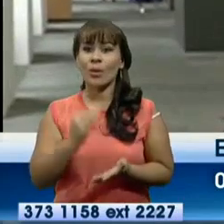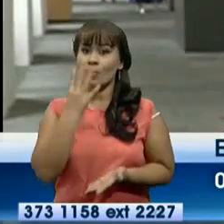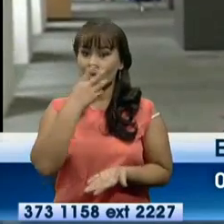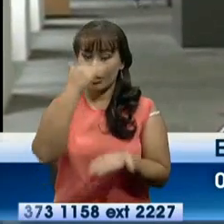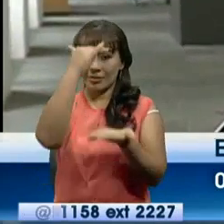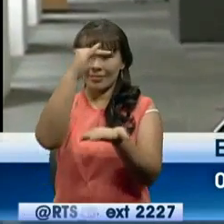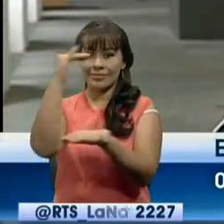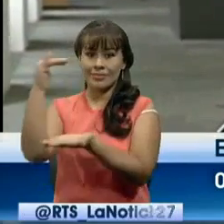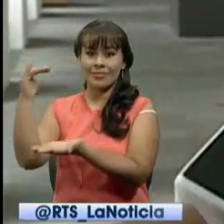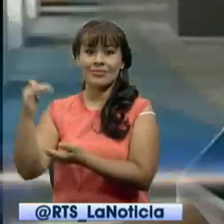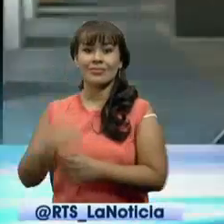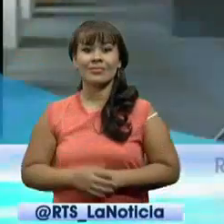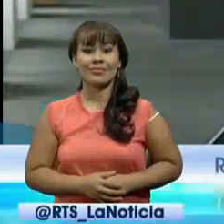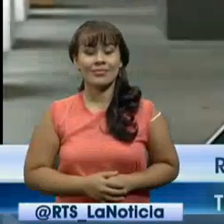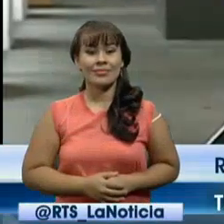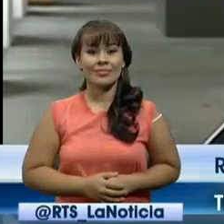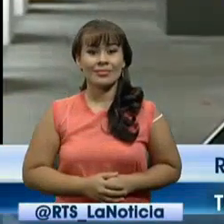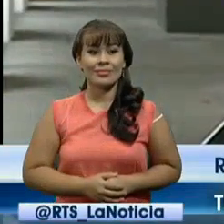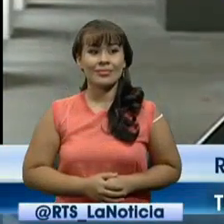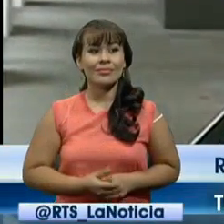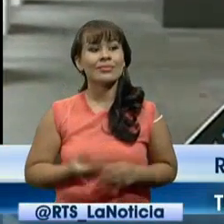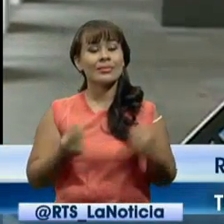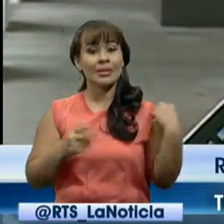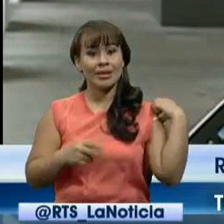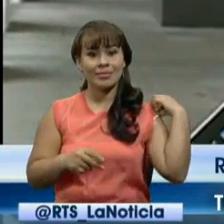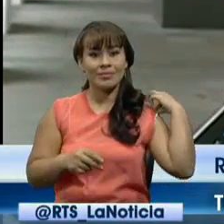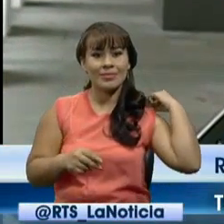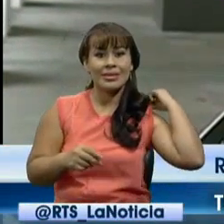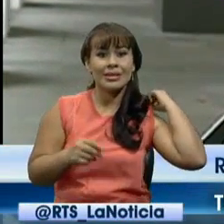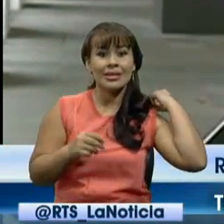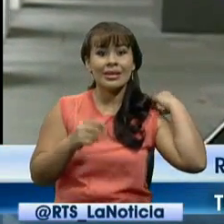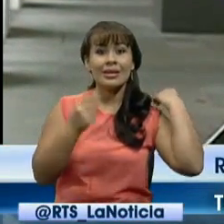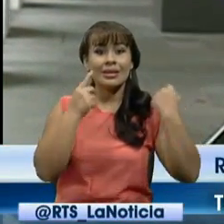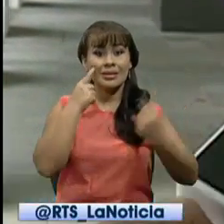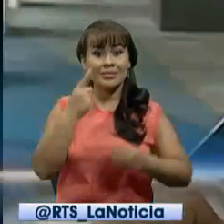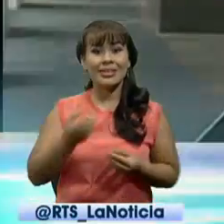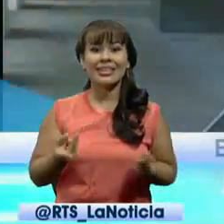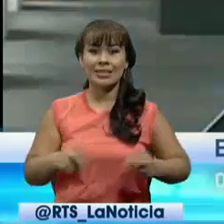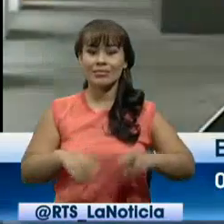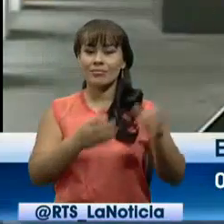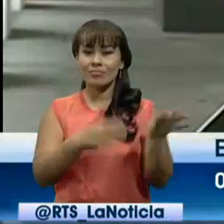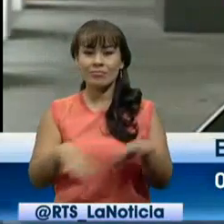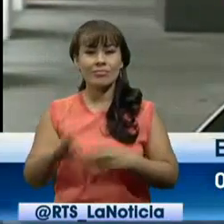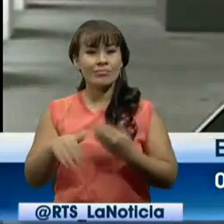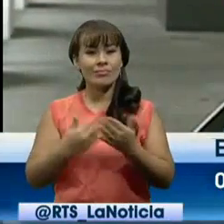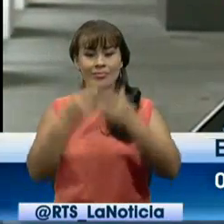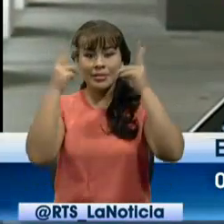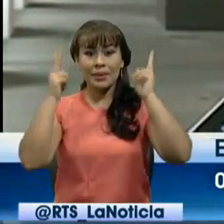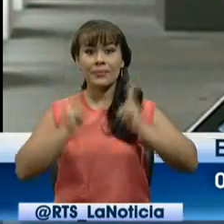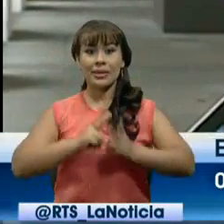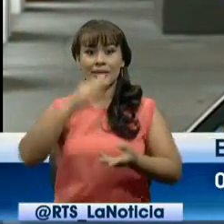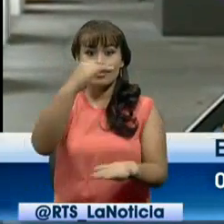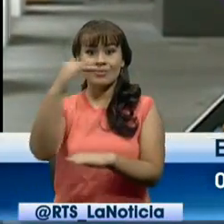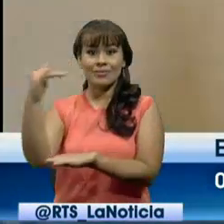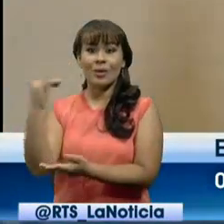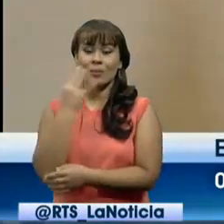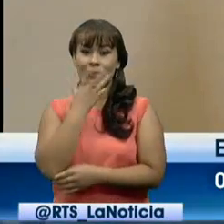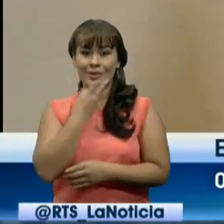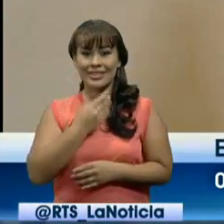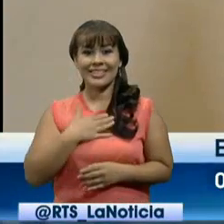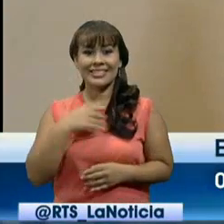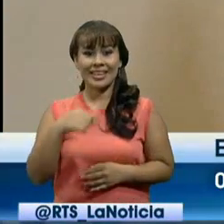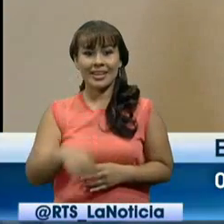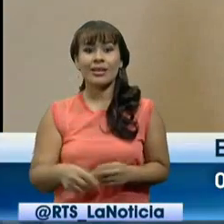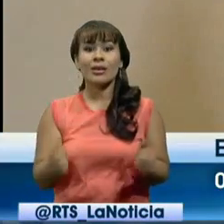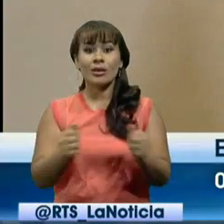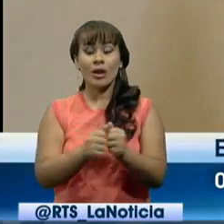bonitas, las vírgenes, es interesante conocer sobre las vírgenes y es bonito estar aquí. Con